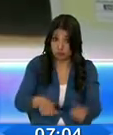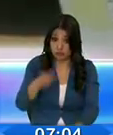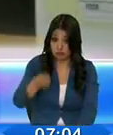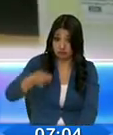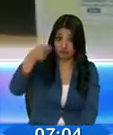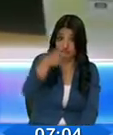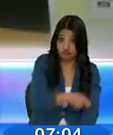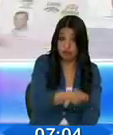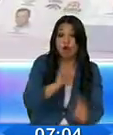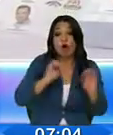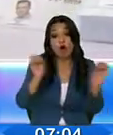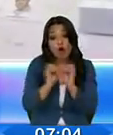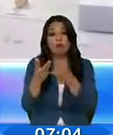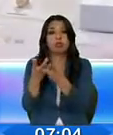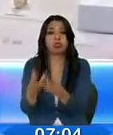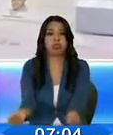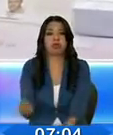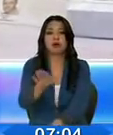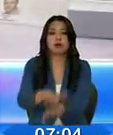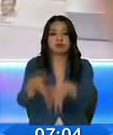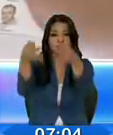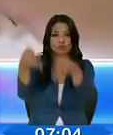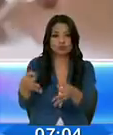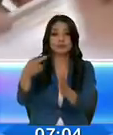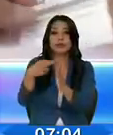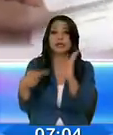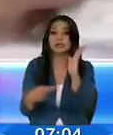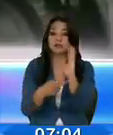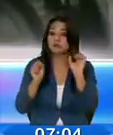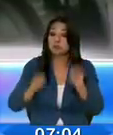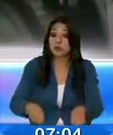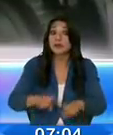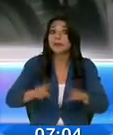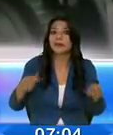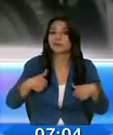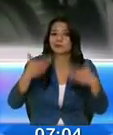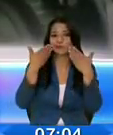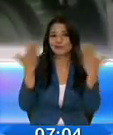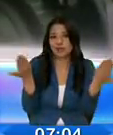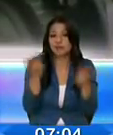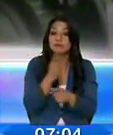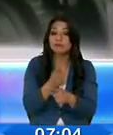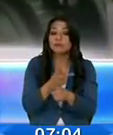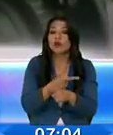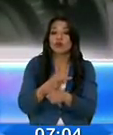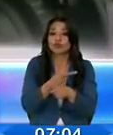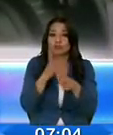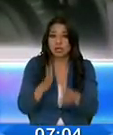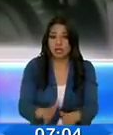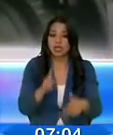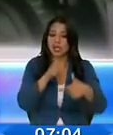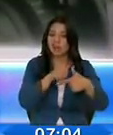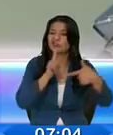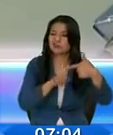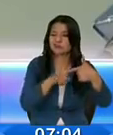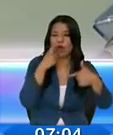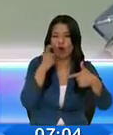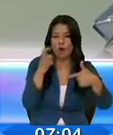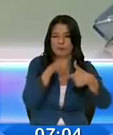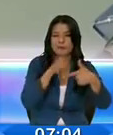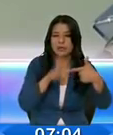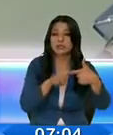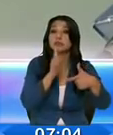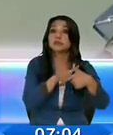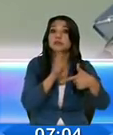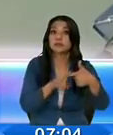podrían desaparecer debido al incumplimiento de requisitos. En ese marco, los consejeros de minoría Enrique Pite y Luis Verde